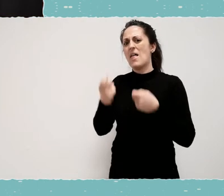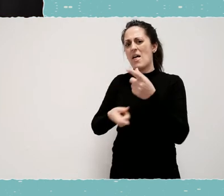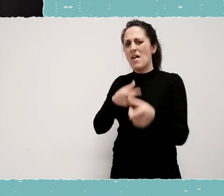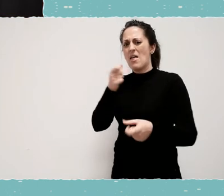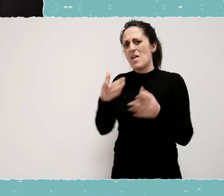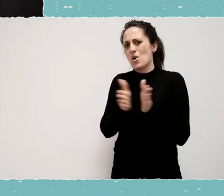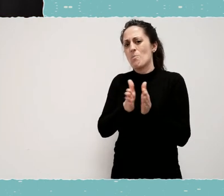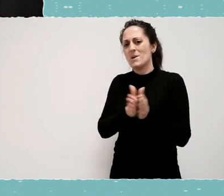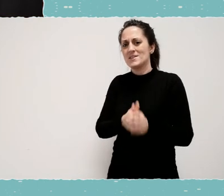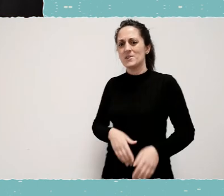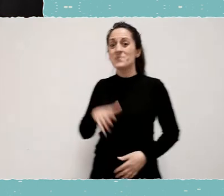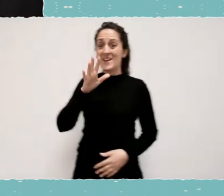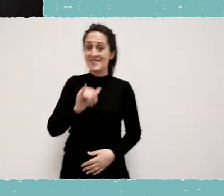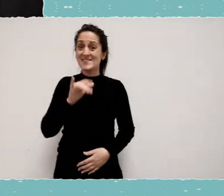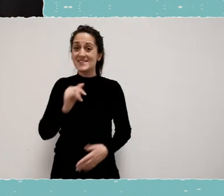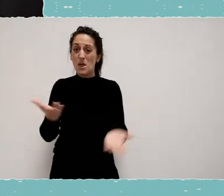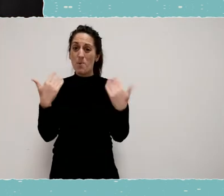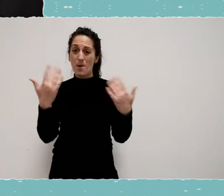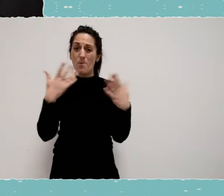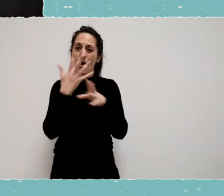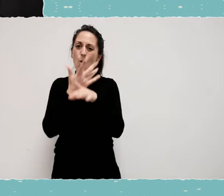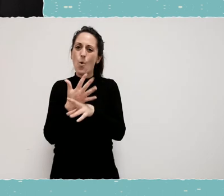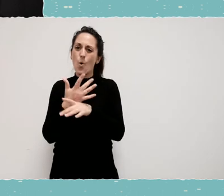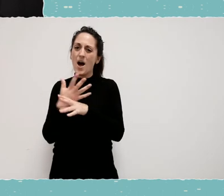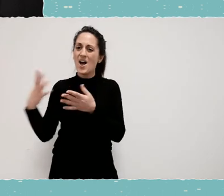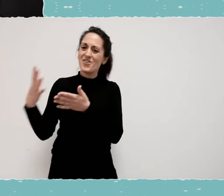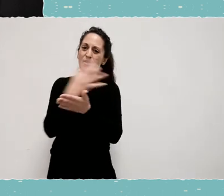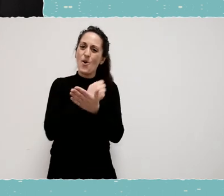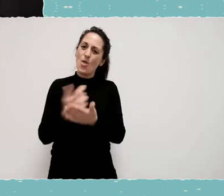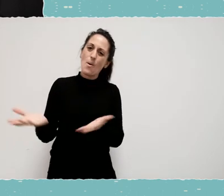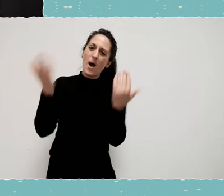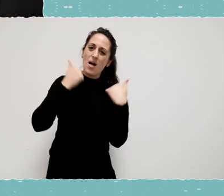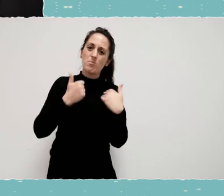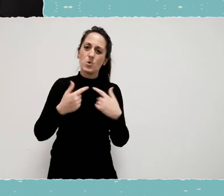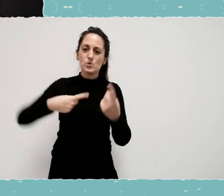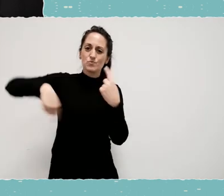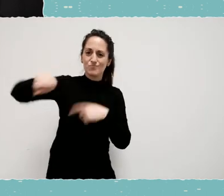Sí, vin de xogar todas e todos a rolda da pataca.